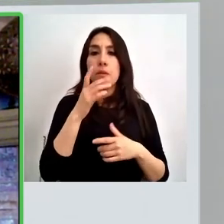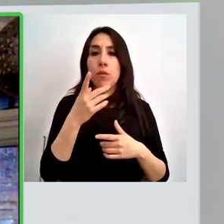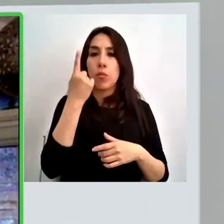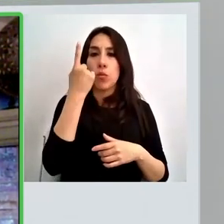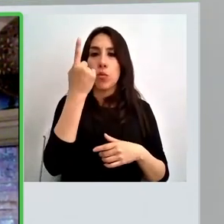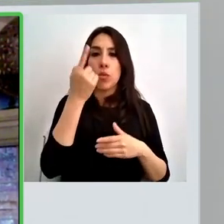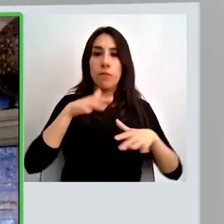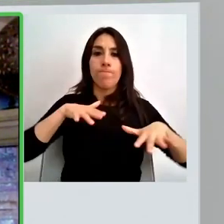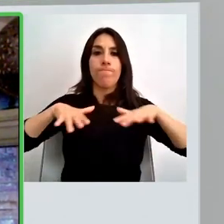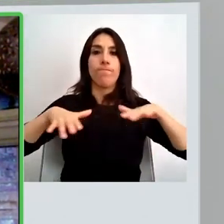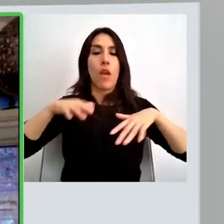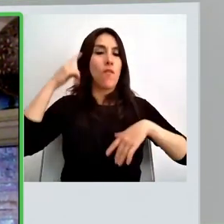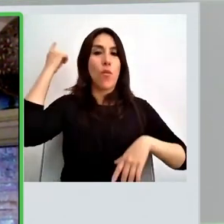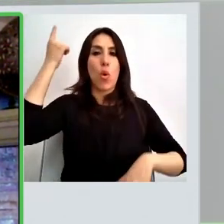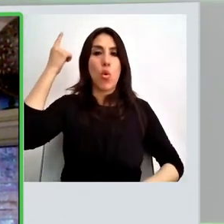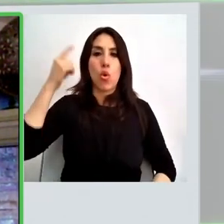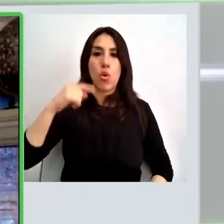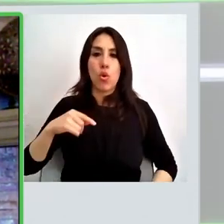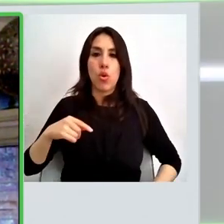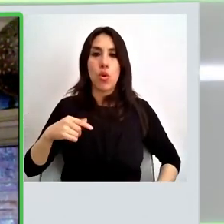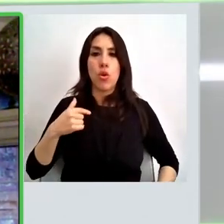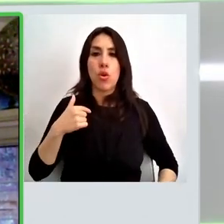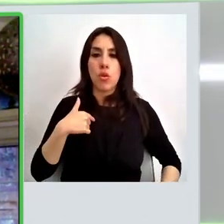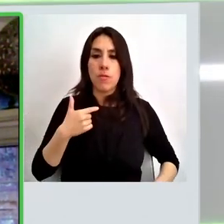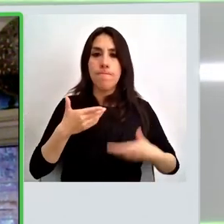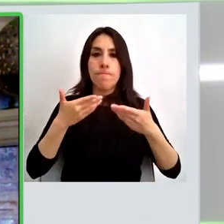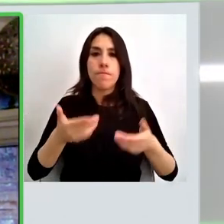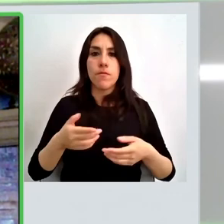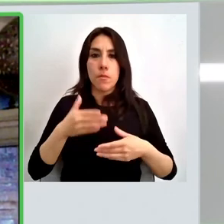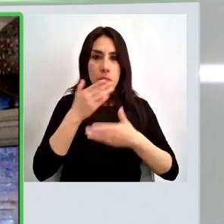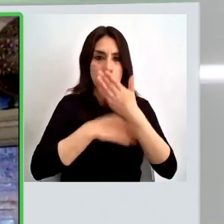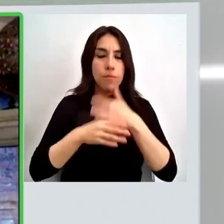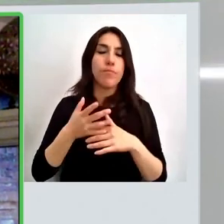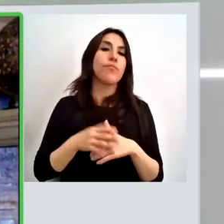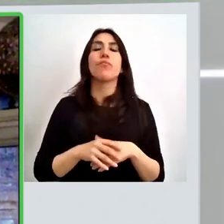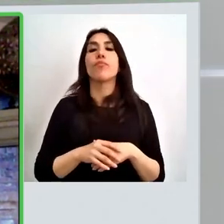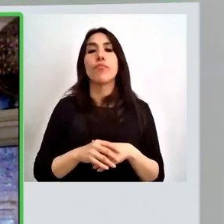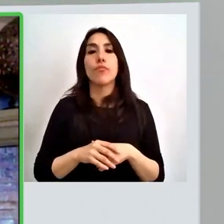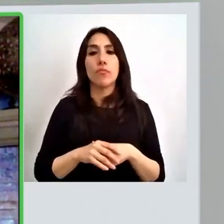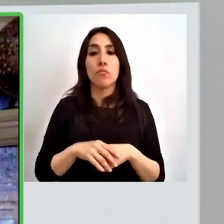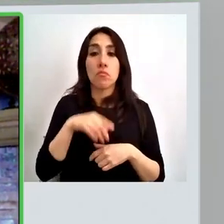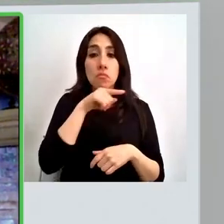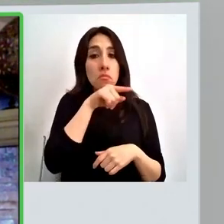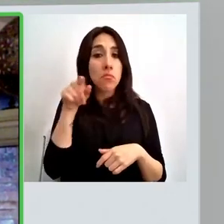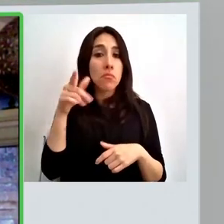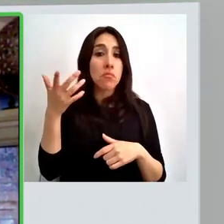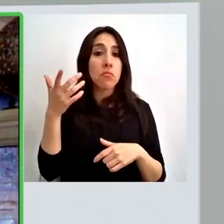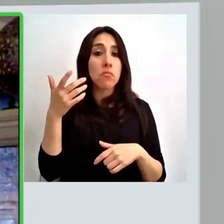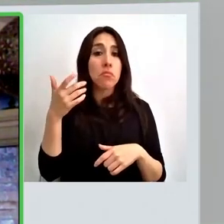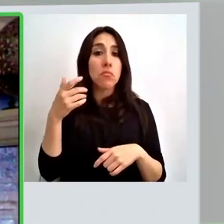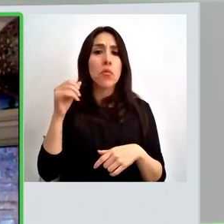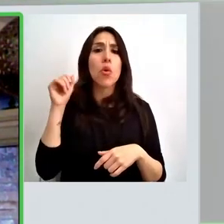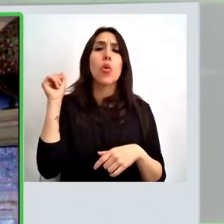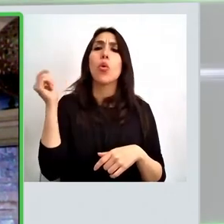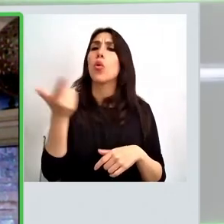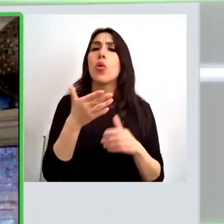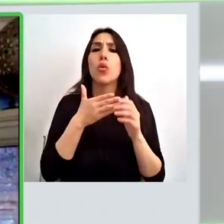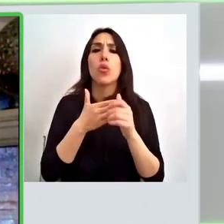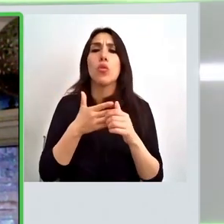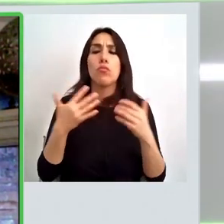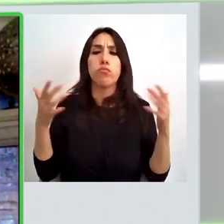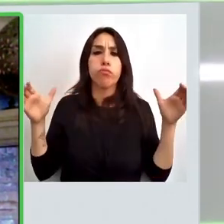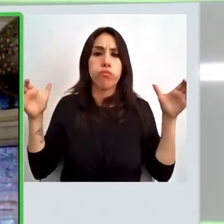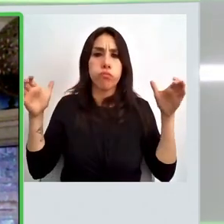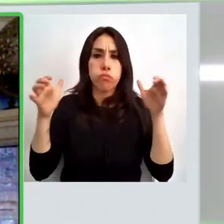para la discapacidad y ellos se reúnen con todos los líderes del sector público para que puedan